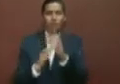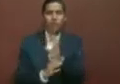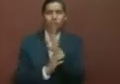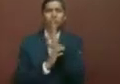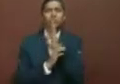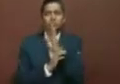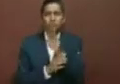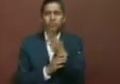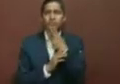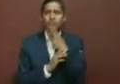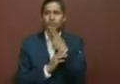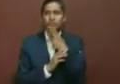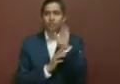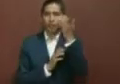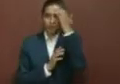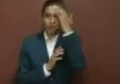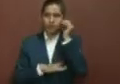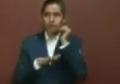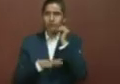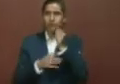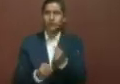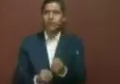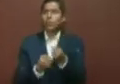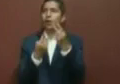del conocimiento atávico.